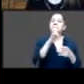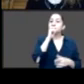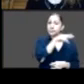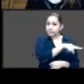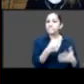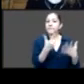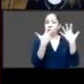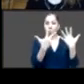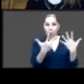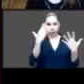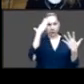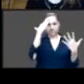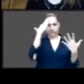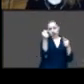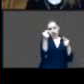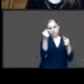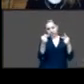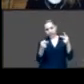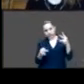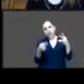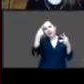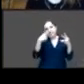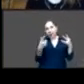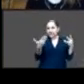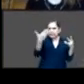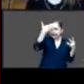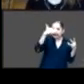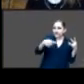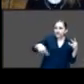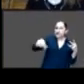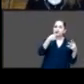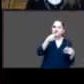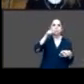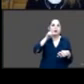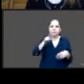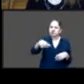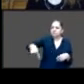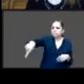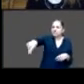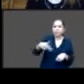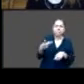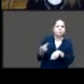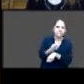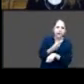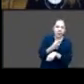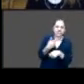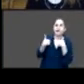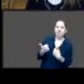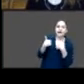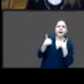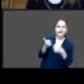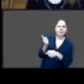pueden entender qué es lo que está pasando con las niñas y adolescentes. Y no solo entenderlo, sino además presentar una serie de acciones